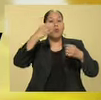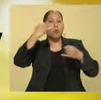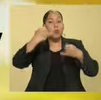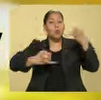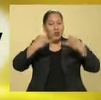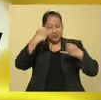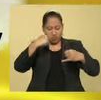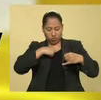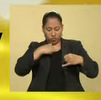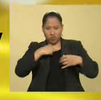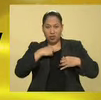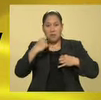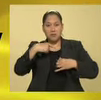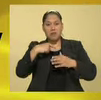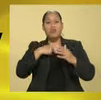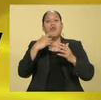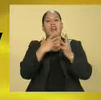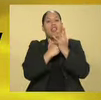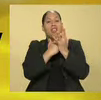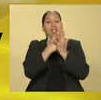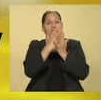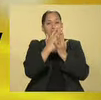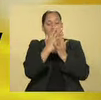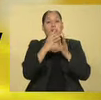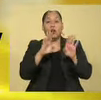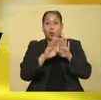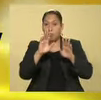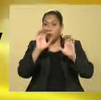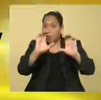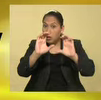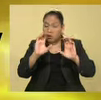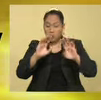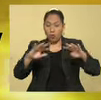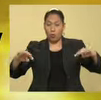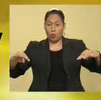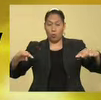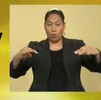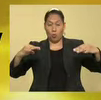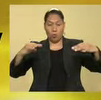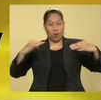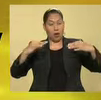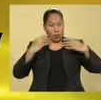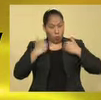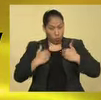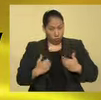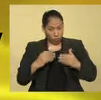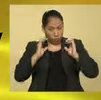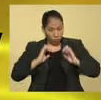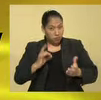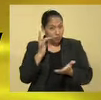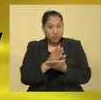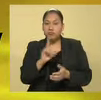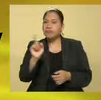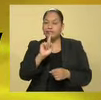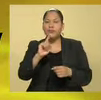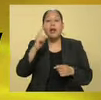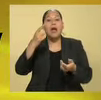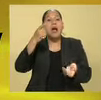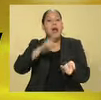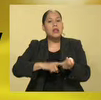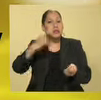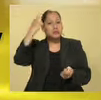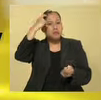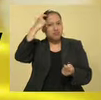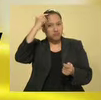exagerado. Pero cuidado, porque no nada más hay vanidad física. Fíjate que el cerebro es tan hábil que quien